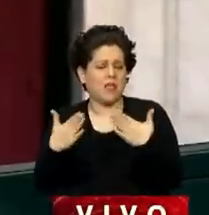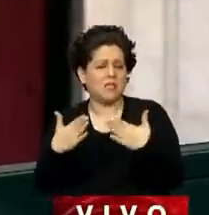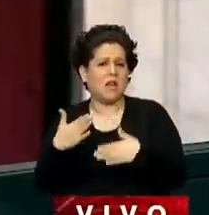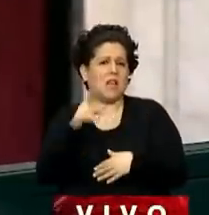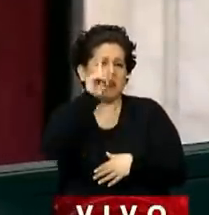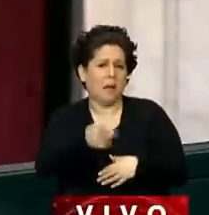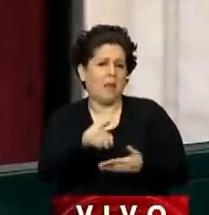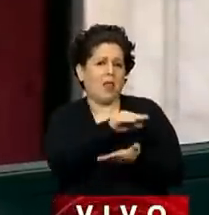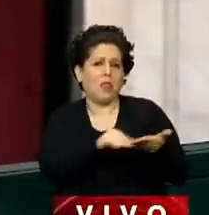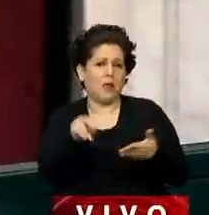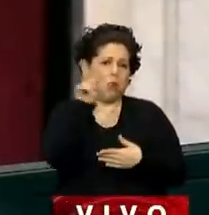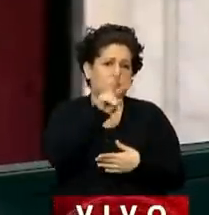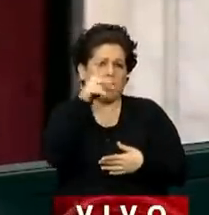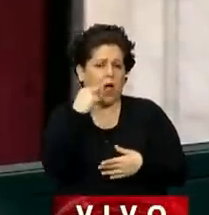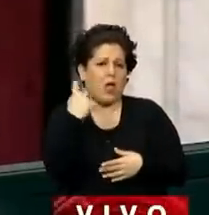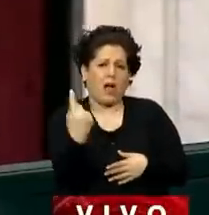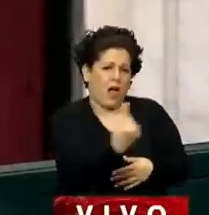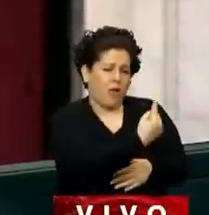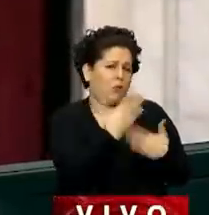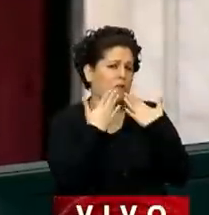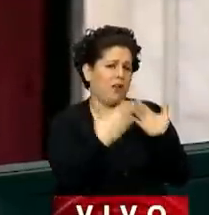cada diputado y diputada.